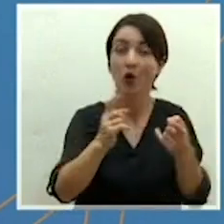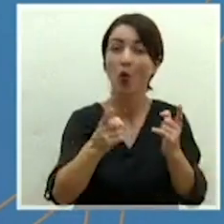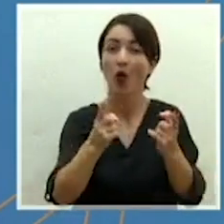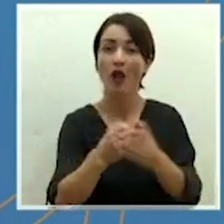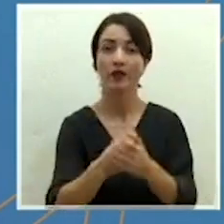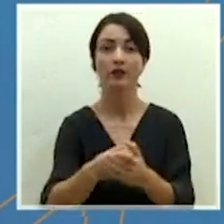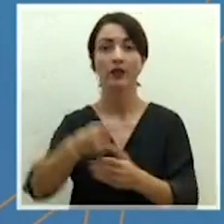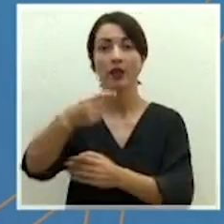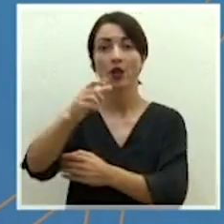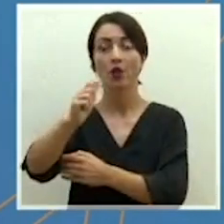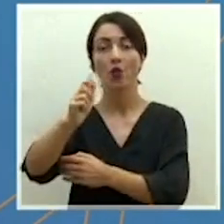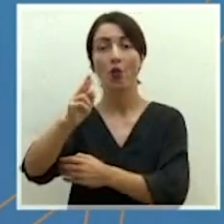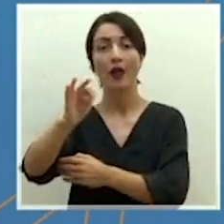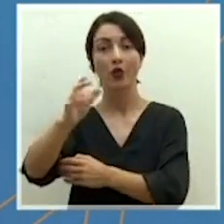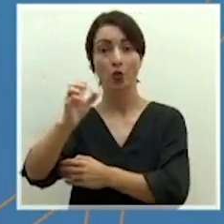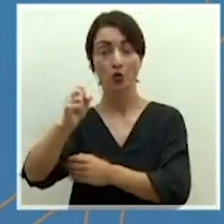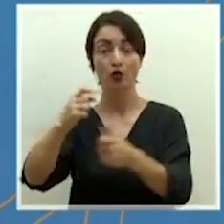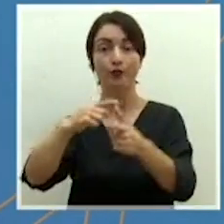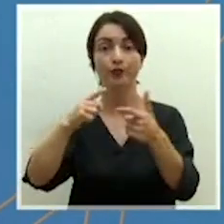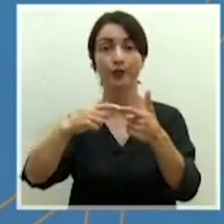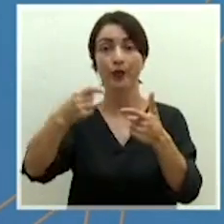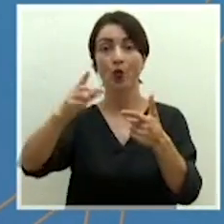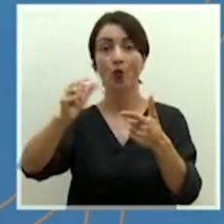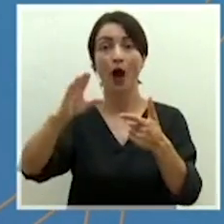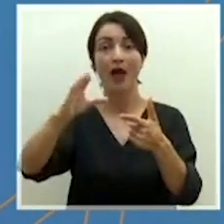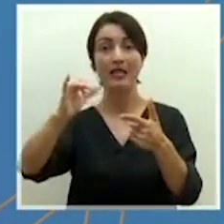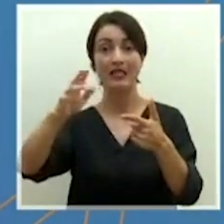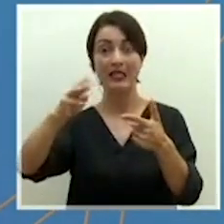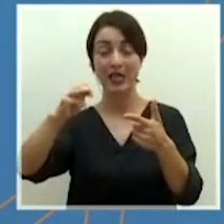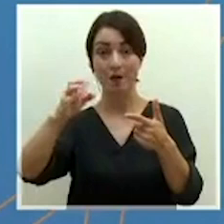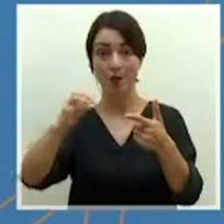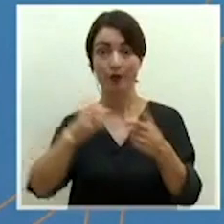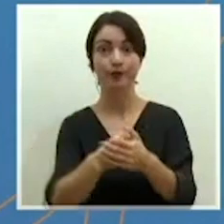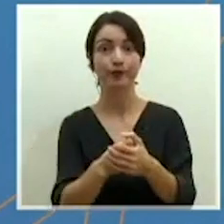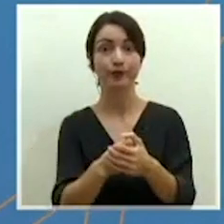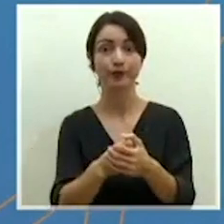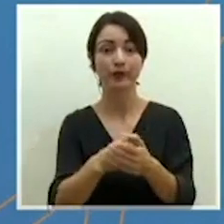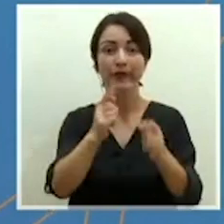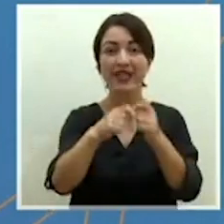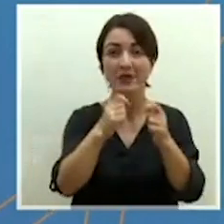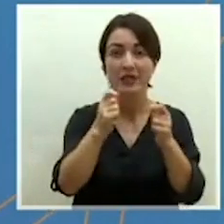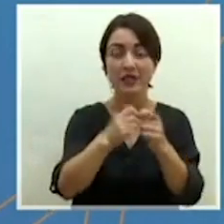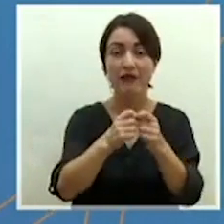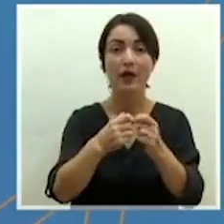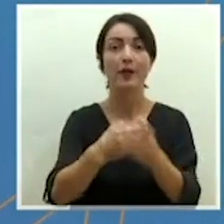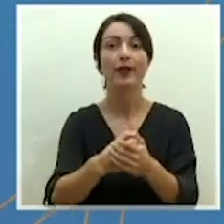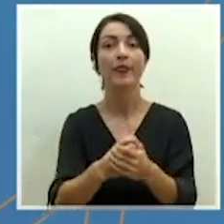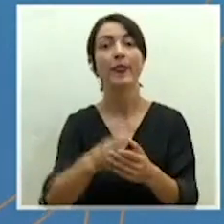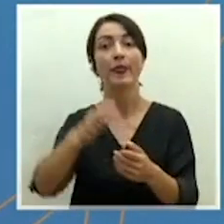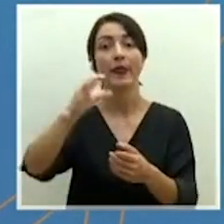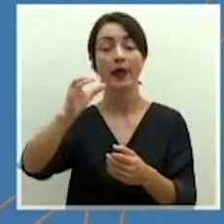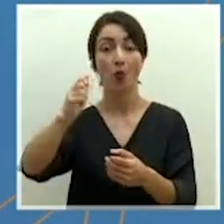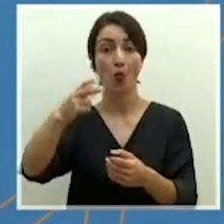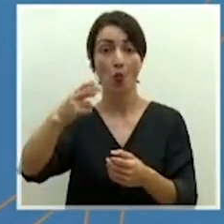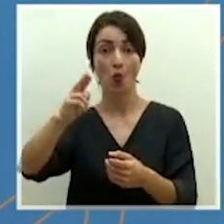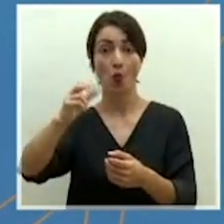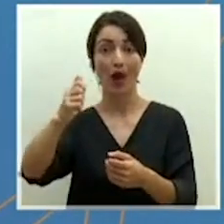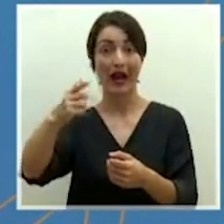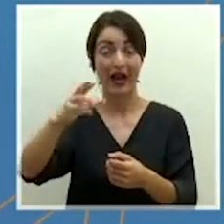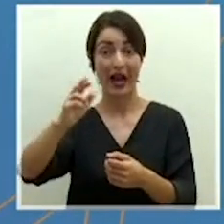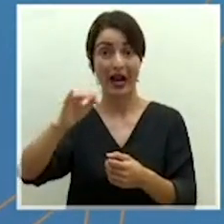Cantón de Guatuzo, Guásimo, específicamente el distrito de Duacarí, La Cruz, Los